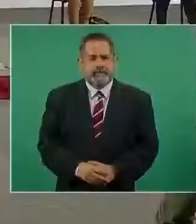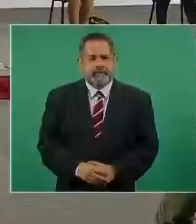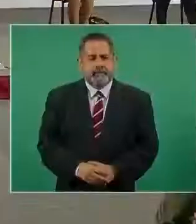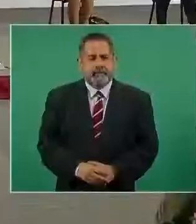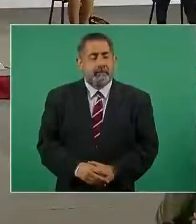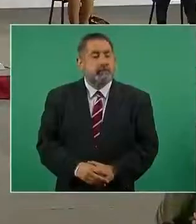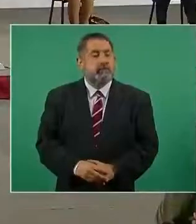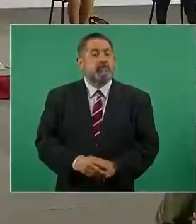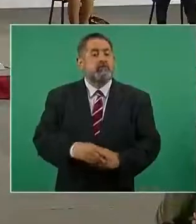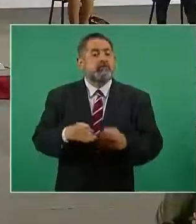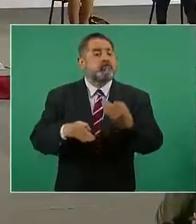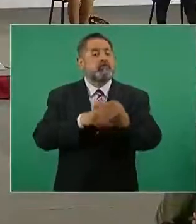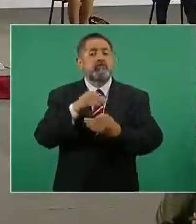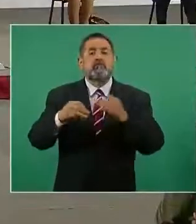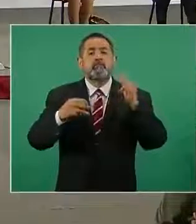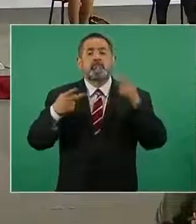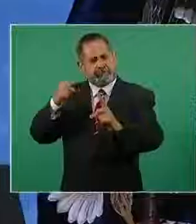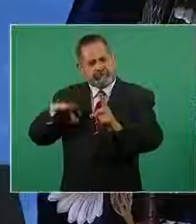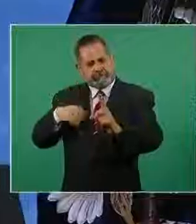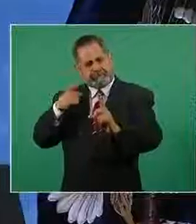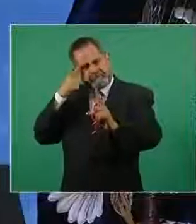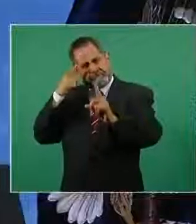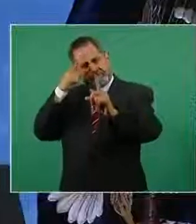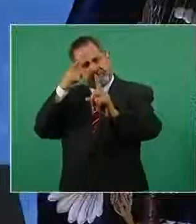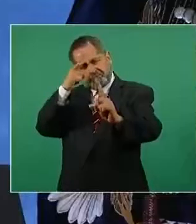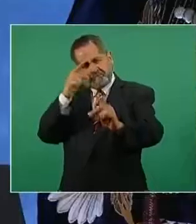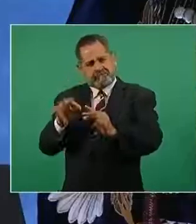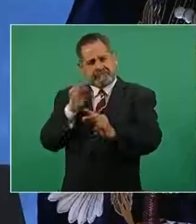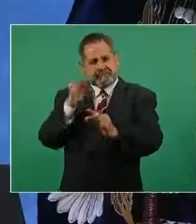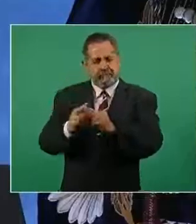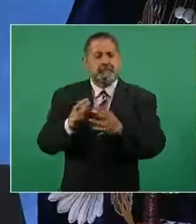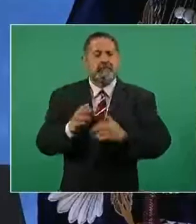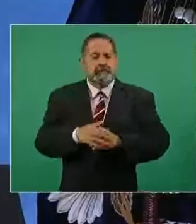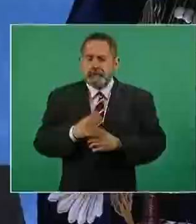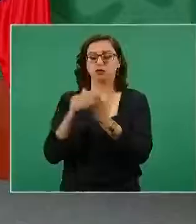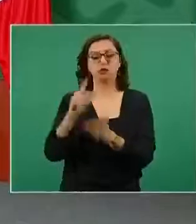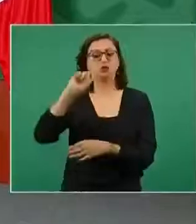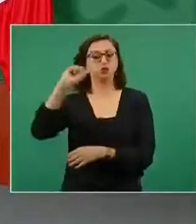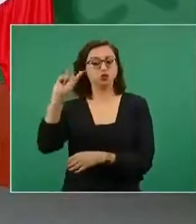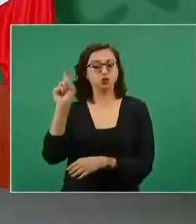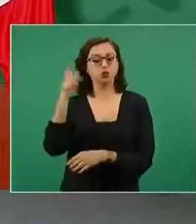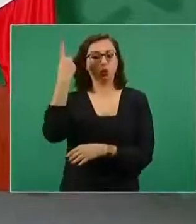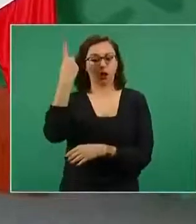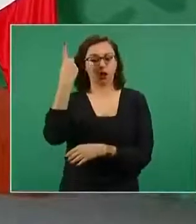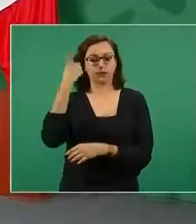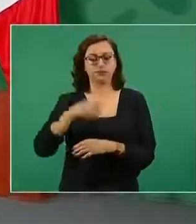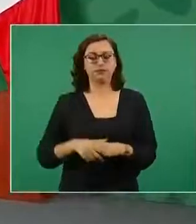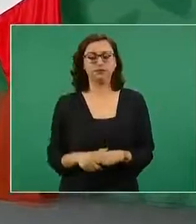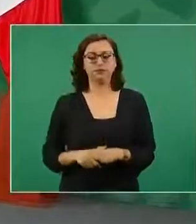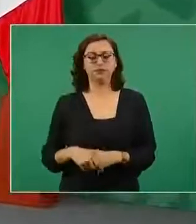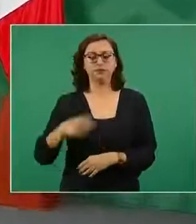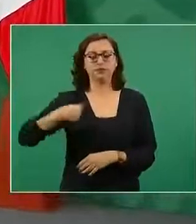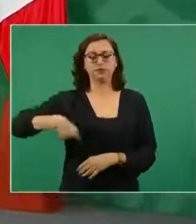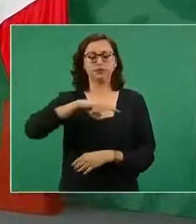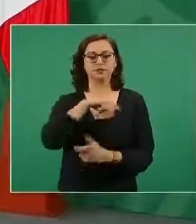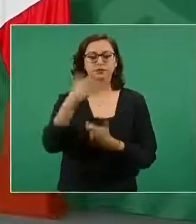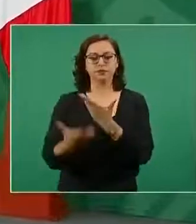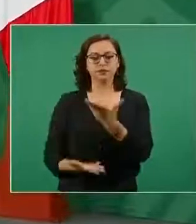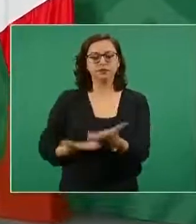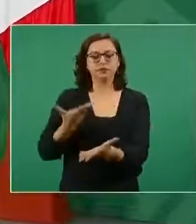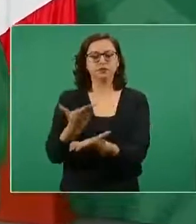uso excesivo de combustibles. También le pidió a Biden su apoyo con el programa Sembrando Vida. La propuesta es que